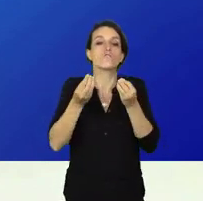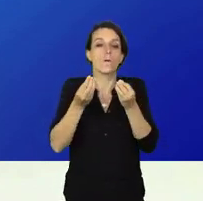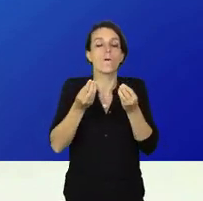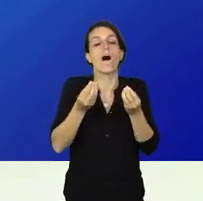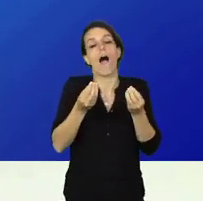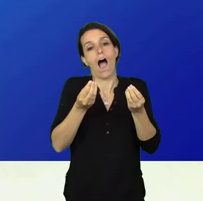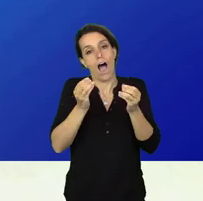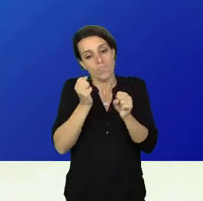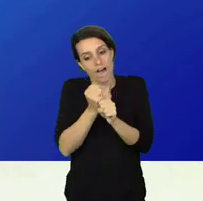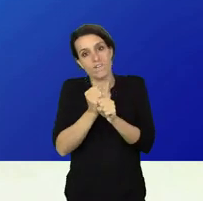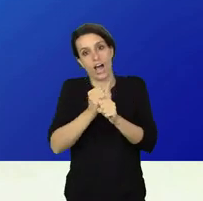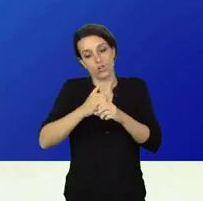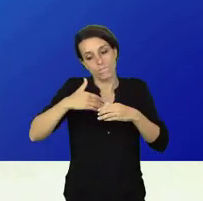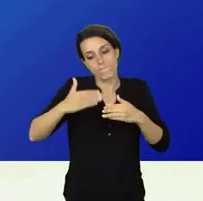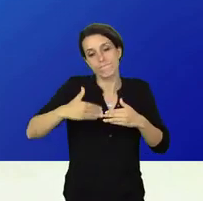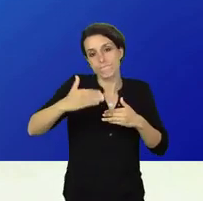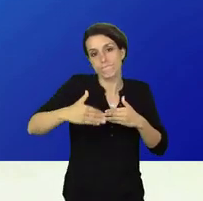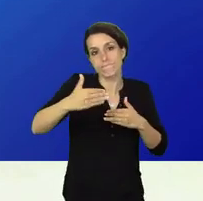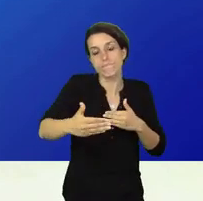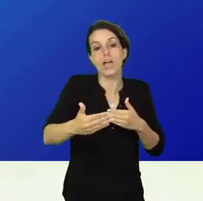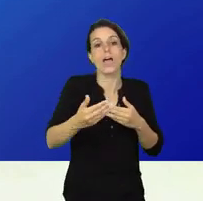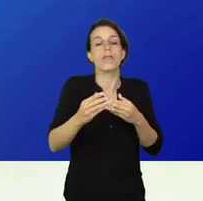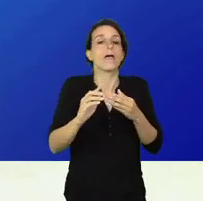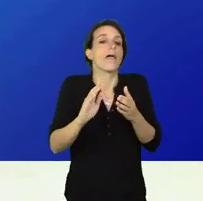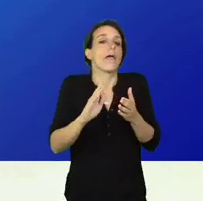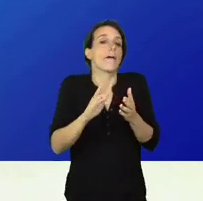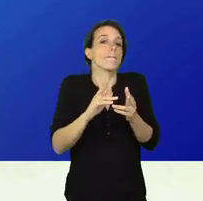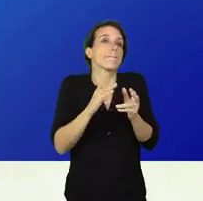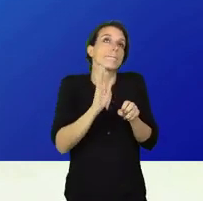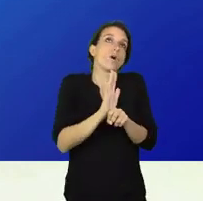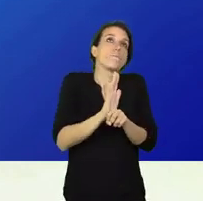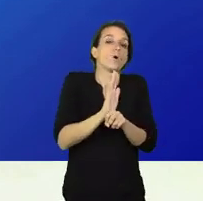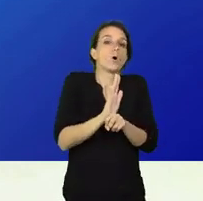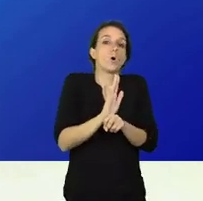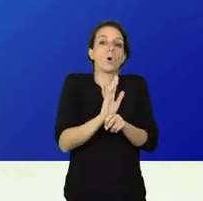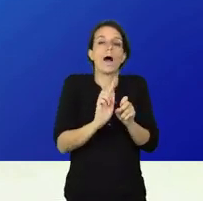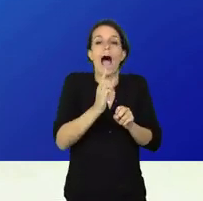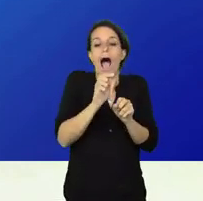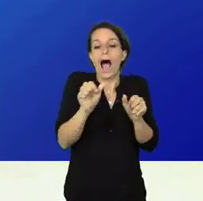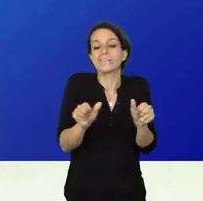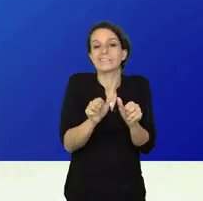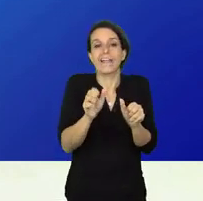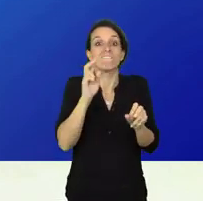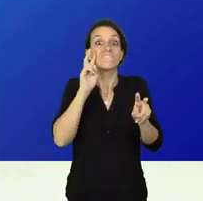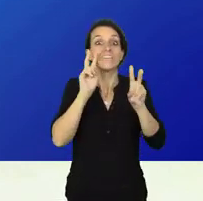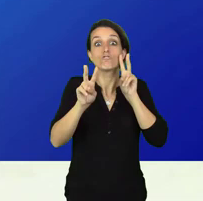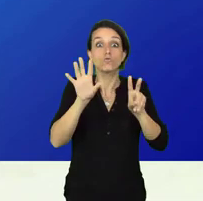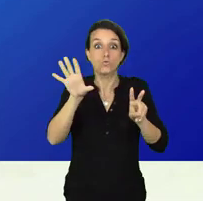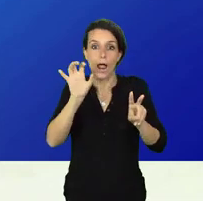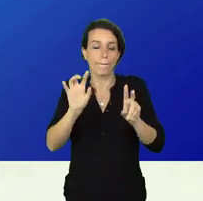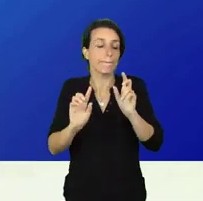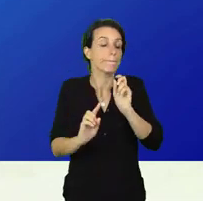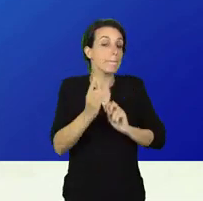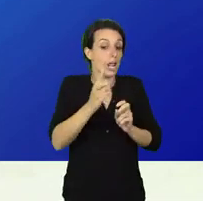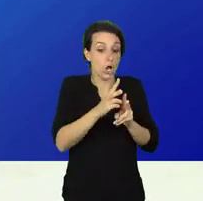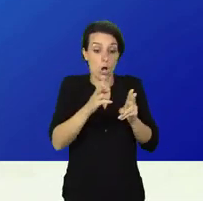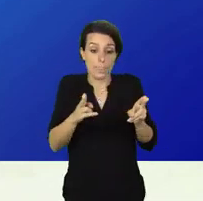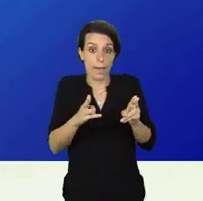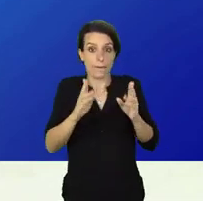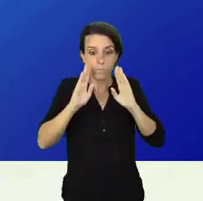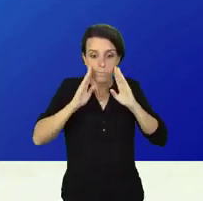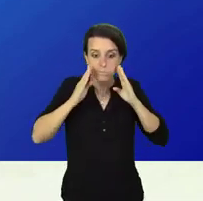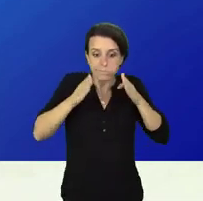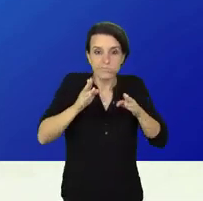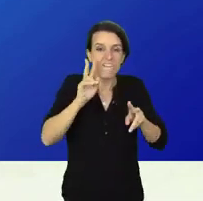en incorporar la accesibilidad dentro de las primeras etapas de la realización audiovisual. ¿Y esto por